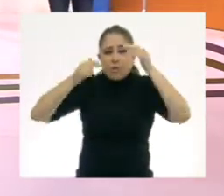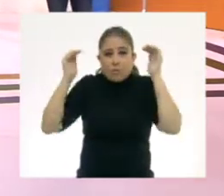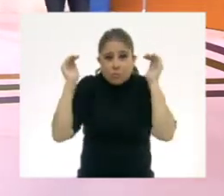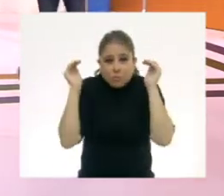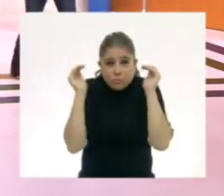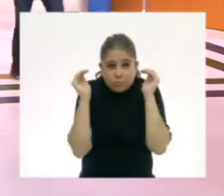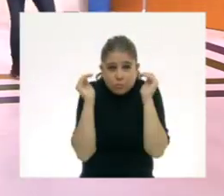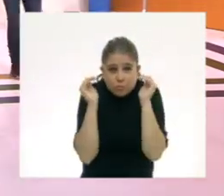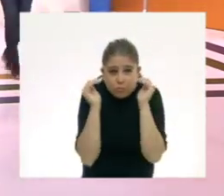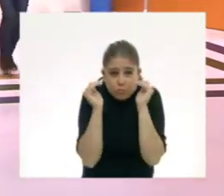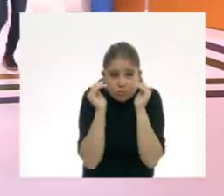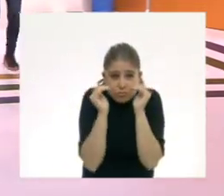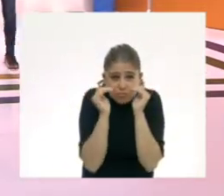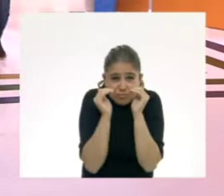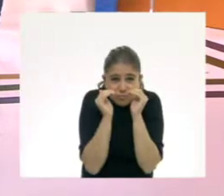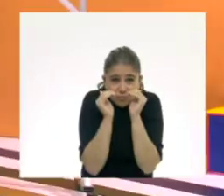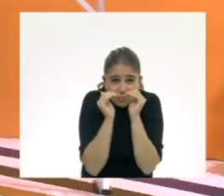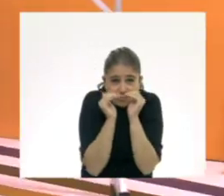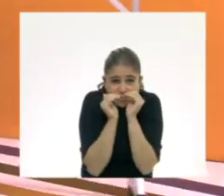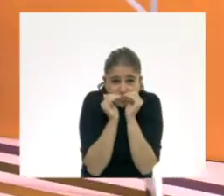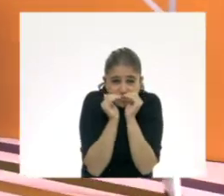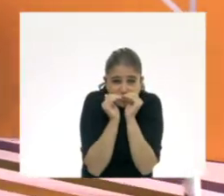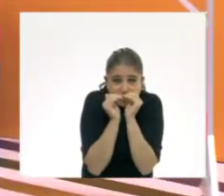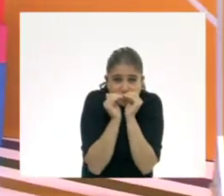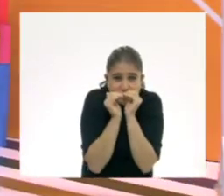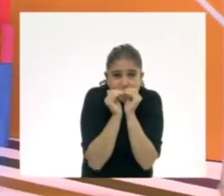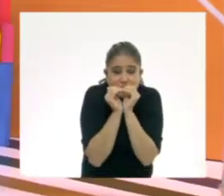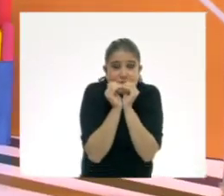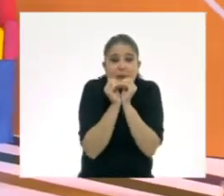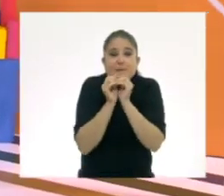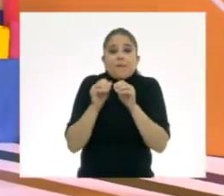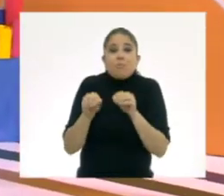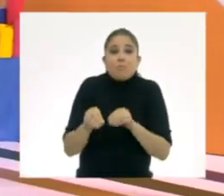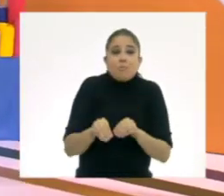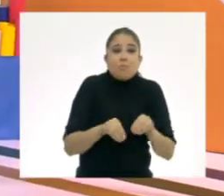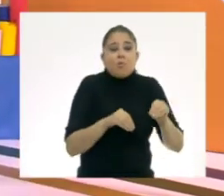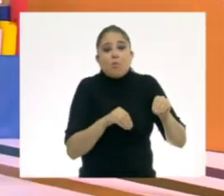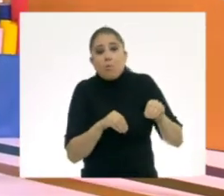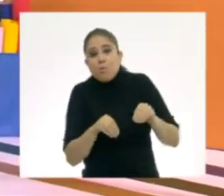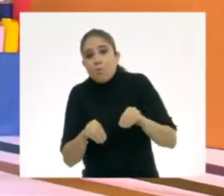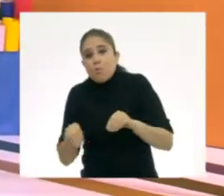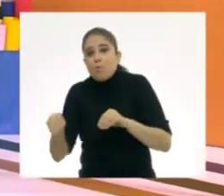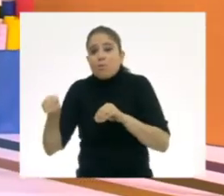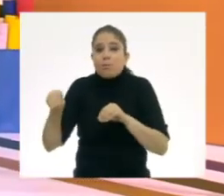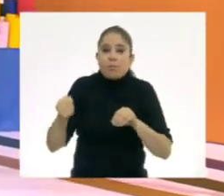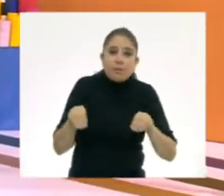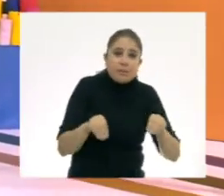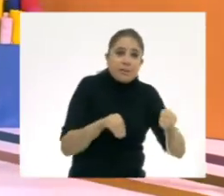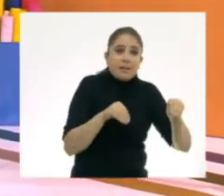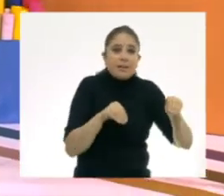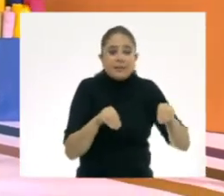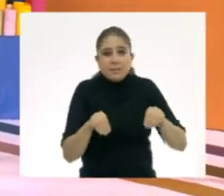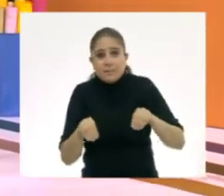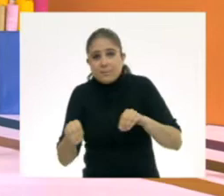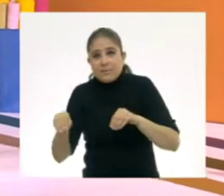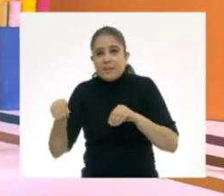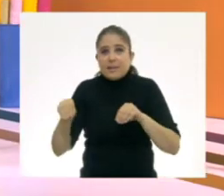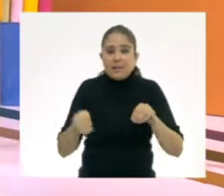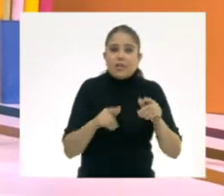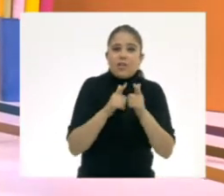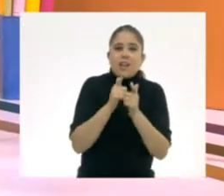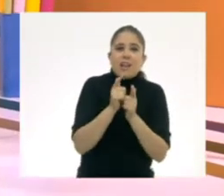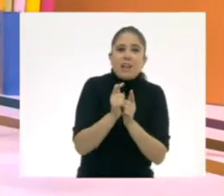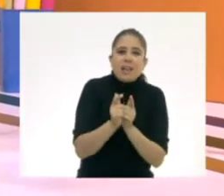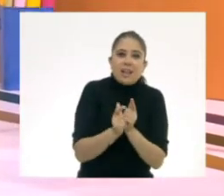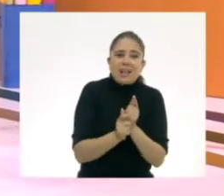pequeña. Y entonces los movimientos llegan a ser más